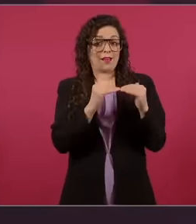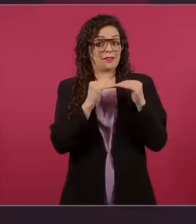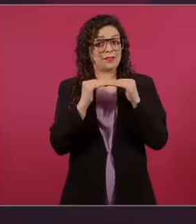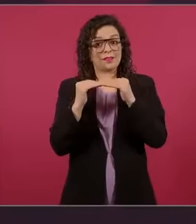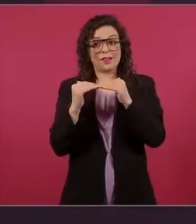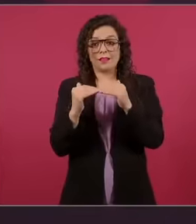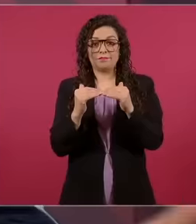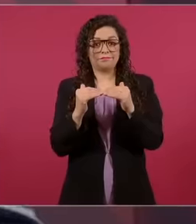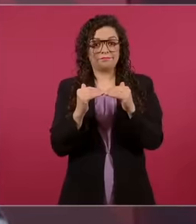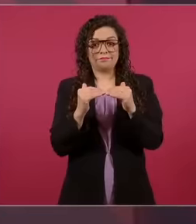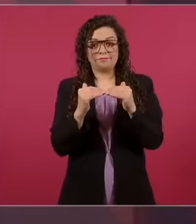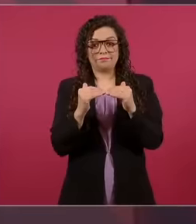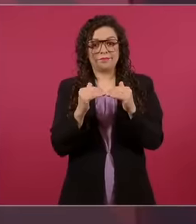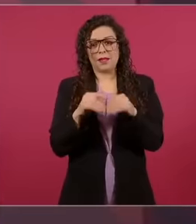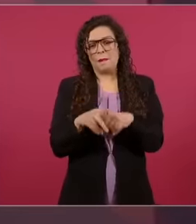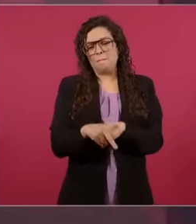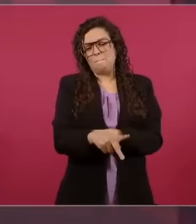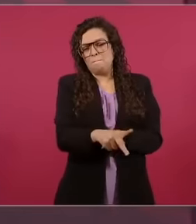Porque